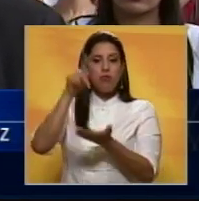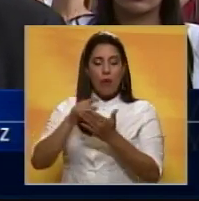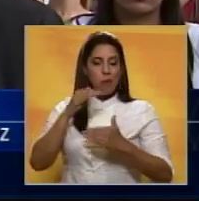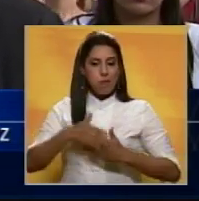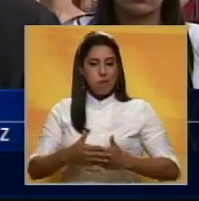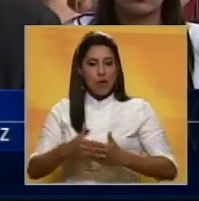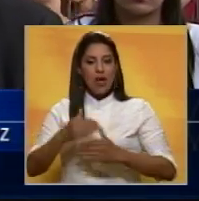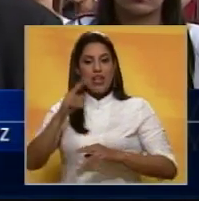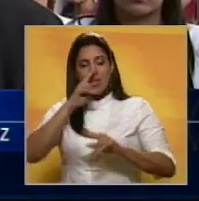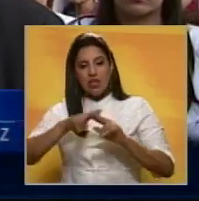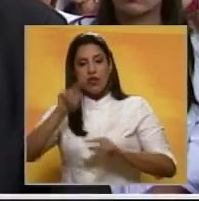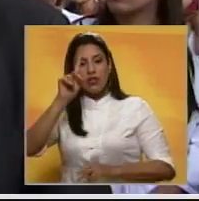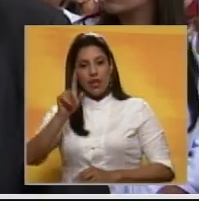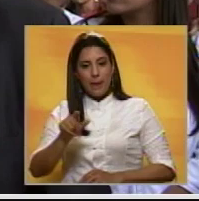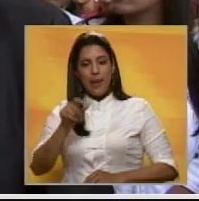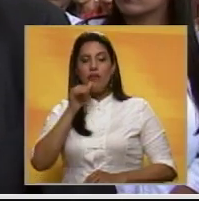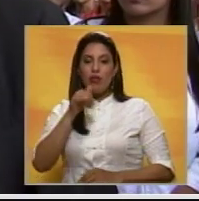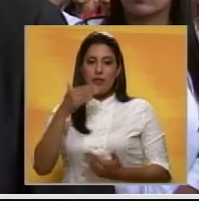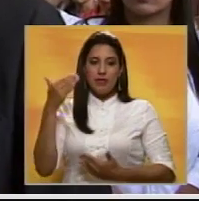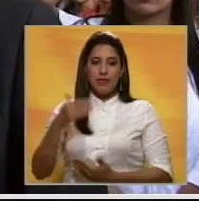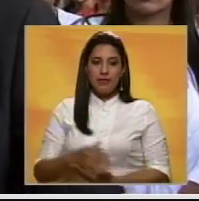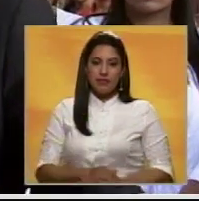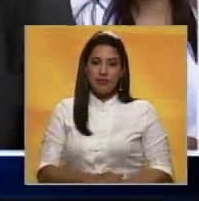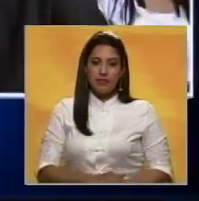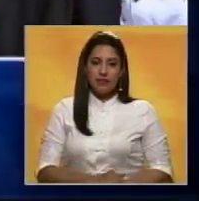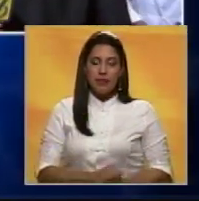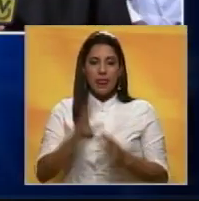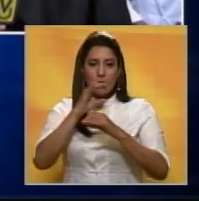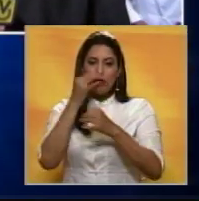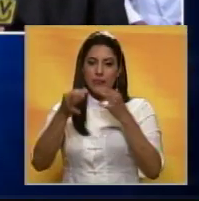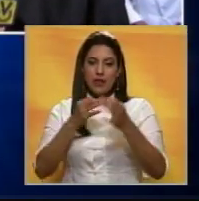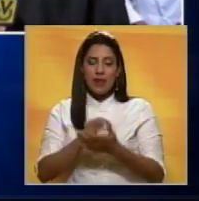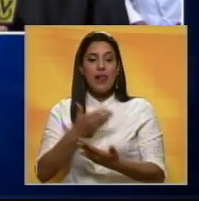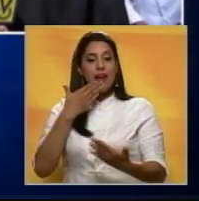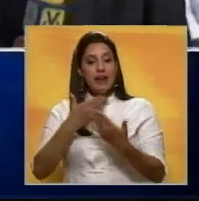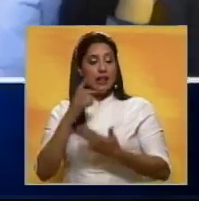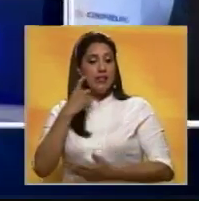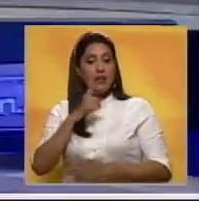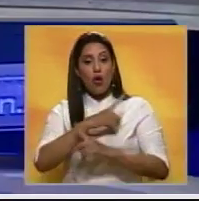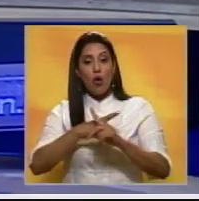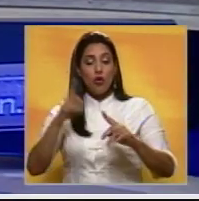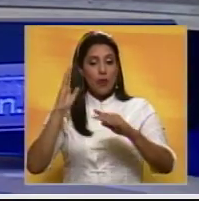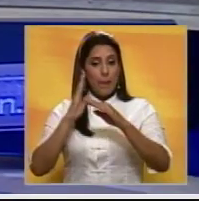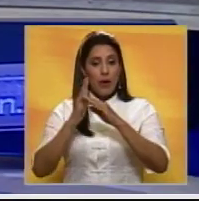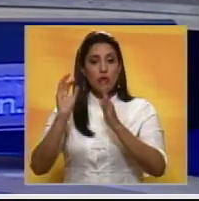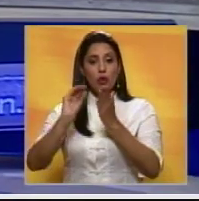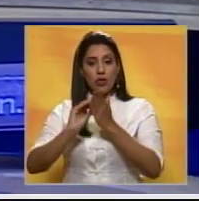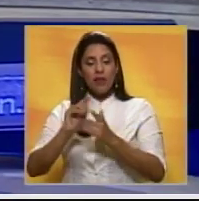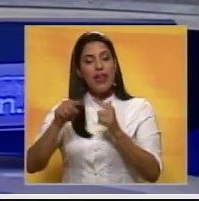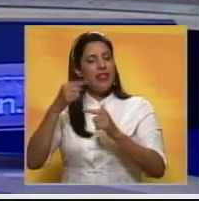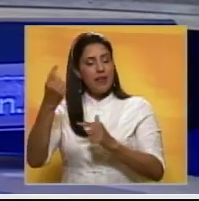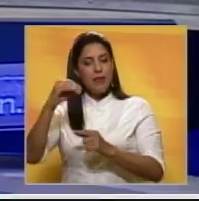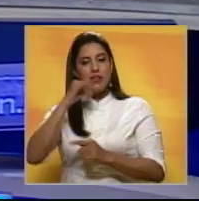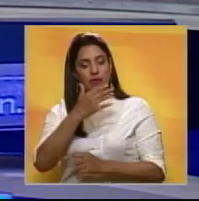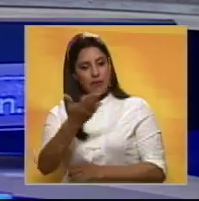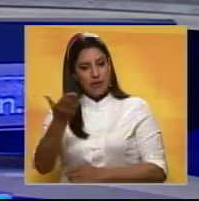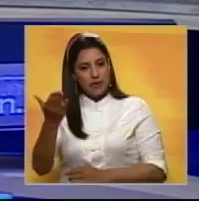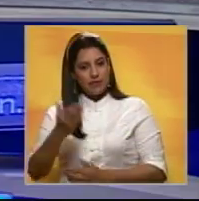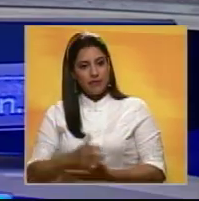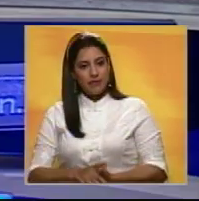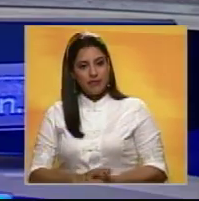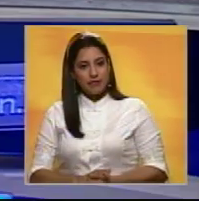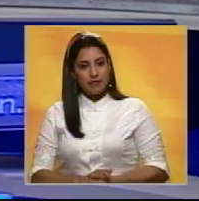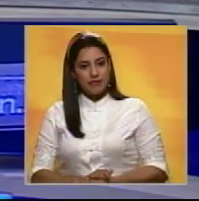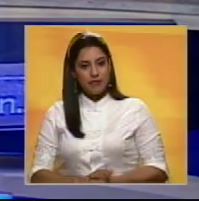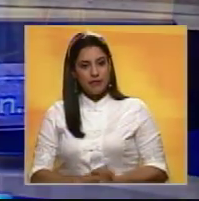pacientes niños. Esta información será empleada esta noche en nuestra emisión estelar. Adelante. Gracias, Santiago. Vamos a hacer una nueva pausa. Y ya regresamos con más información.